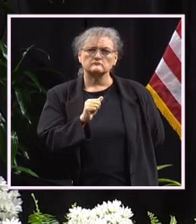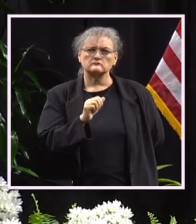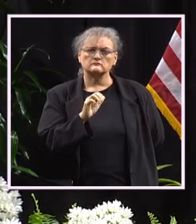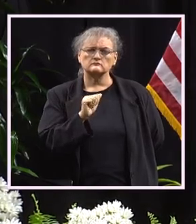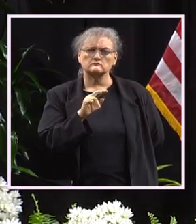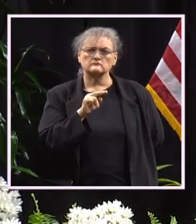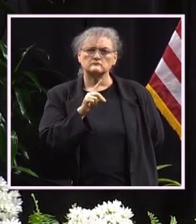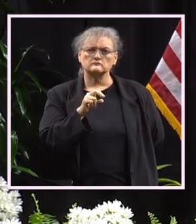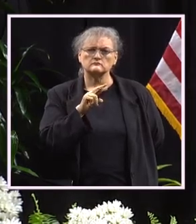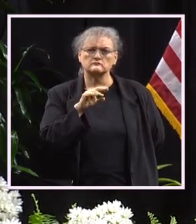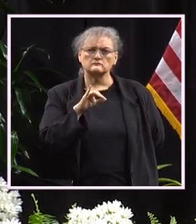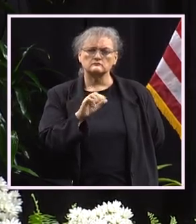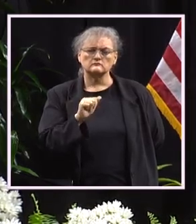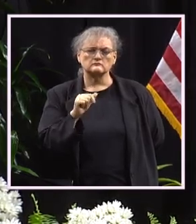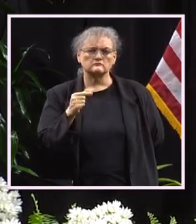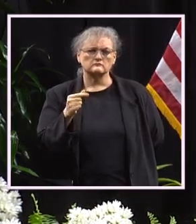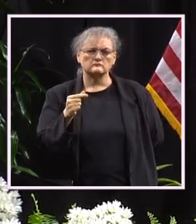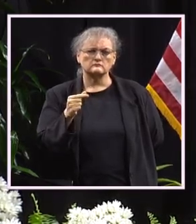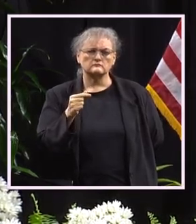Andrea R.